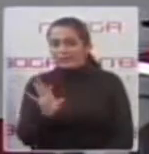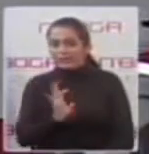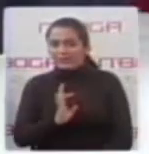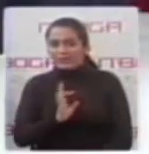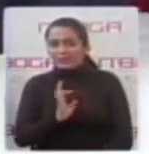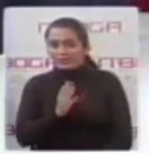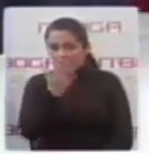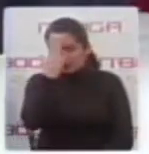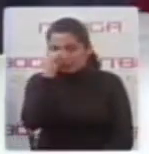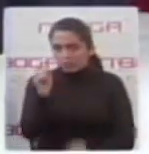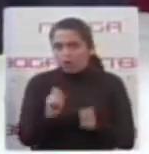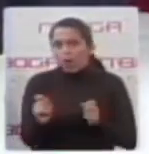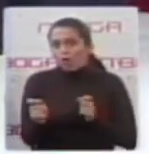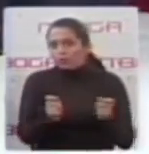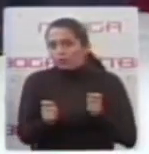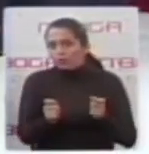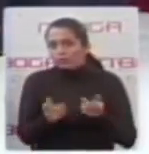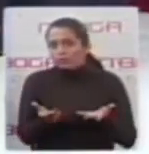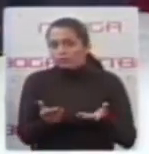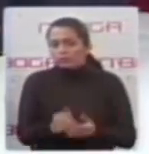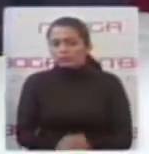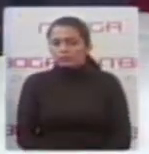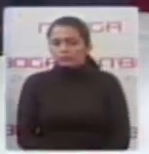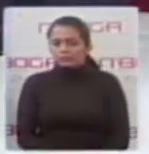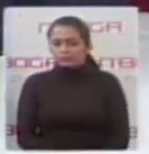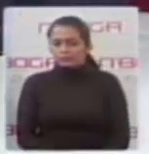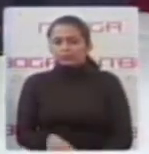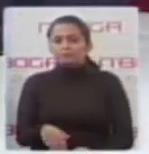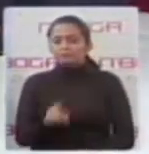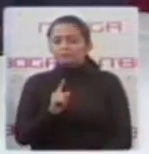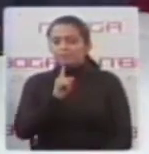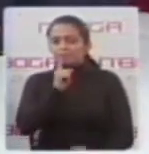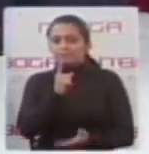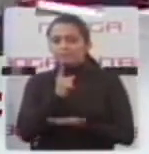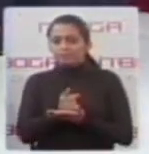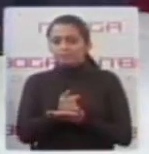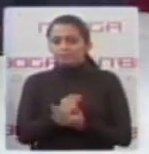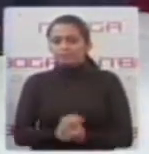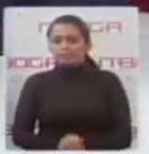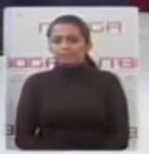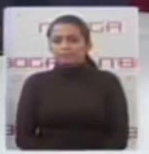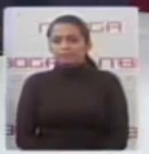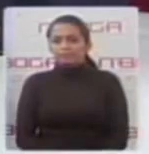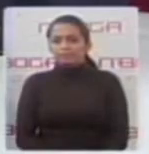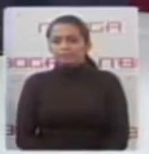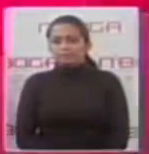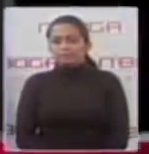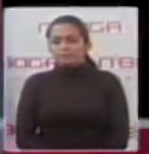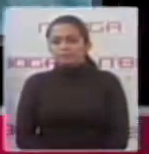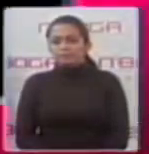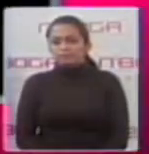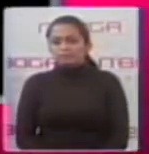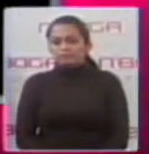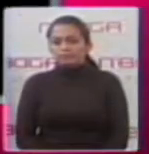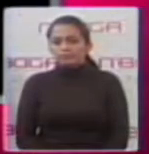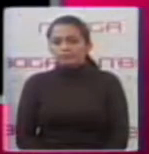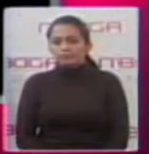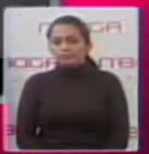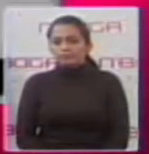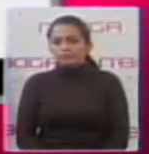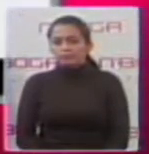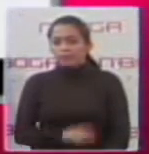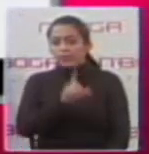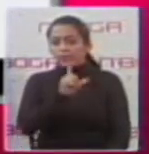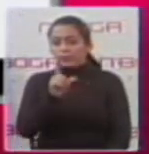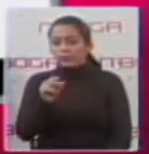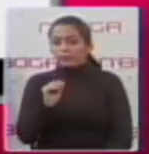como gestor también. Es correcto. Te voy a decir un poco quién es Johan Cruyff. Las personas que están involucradas en el mundo del deporte, sobre